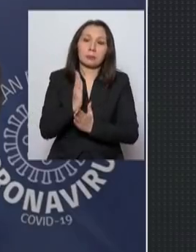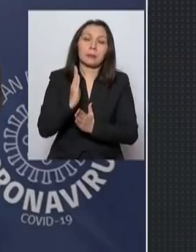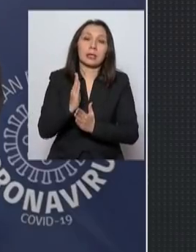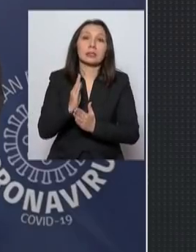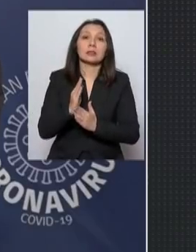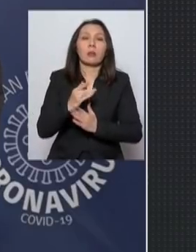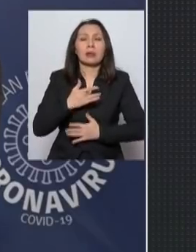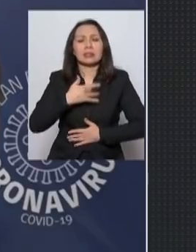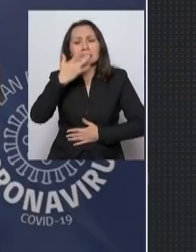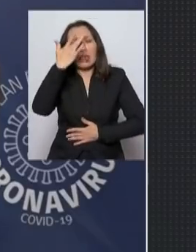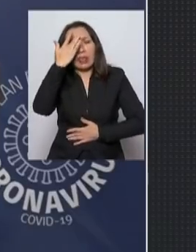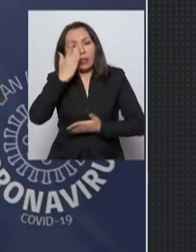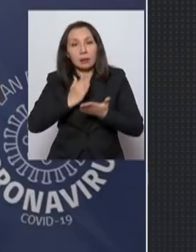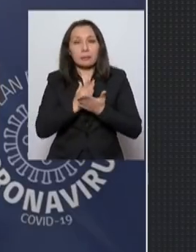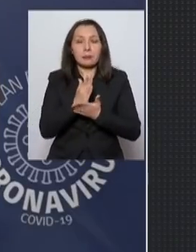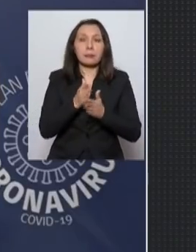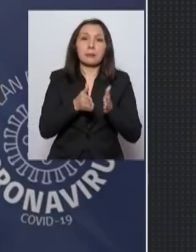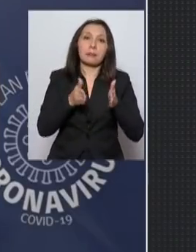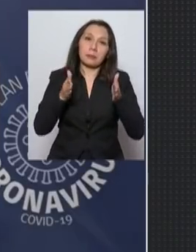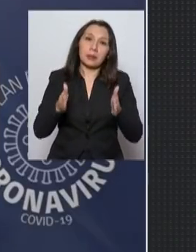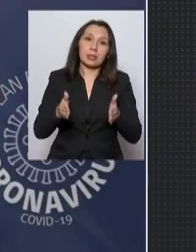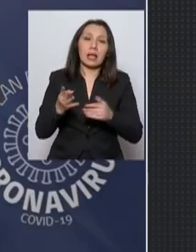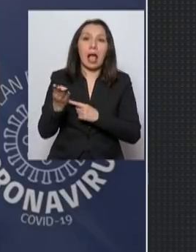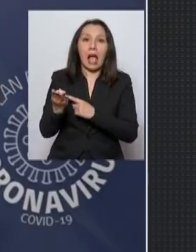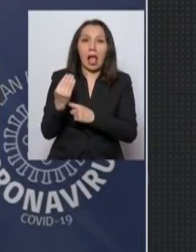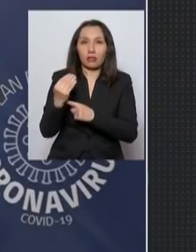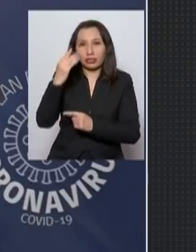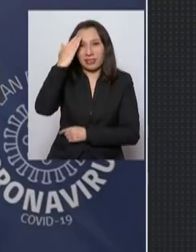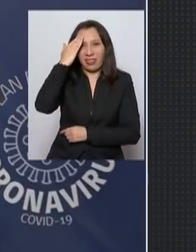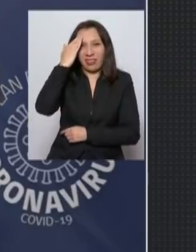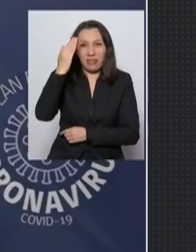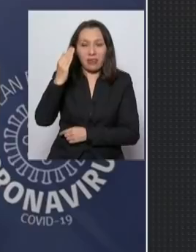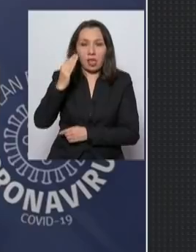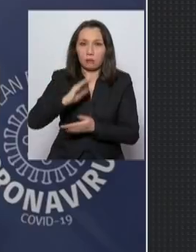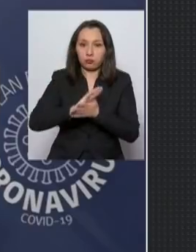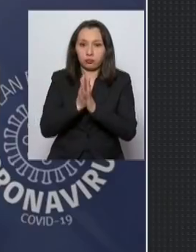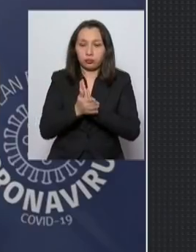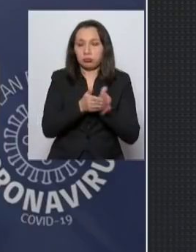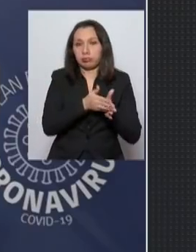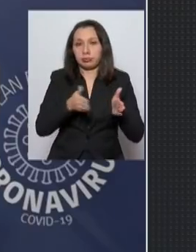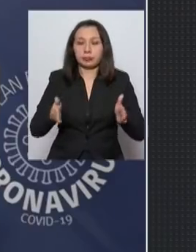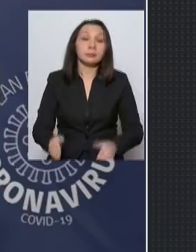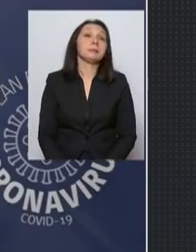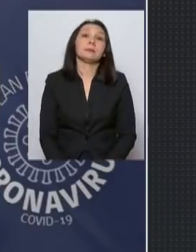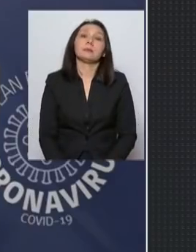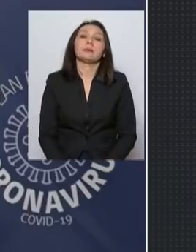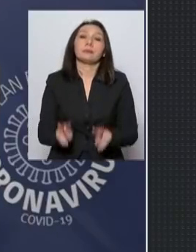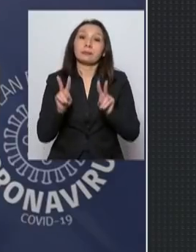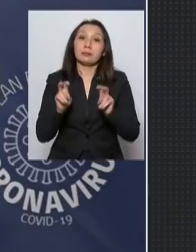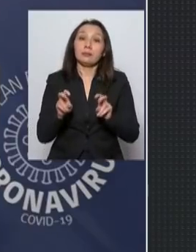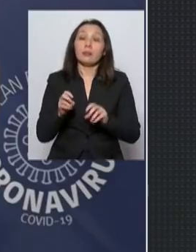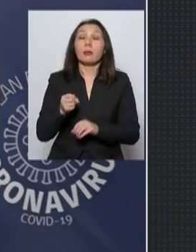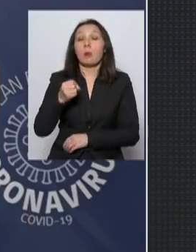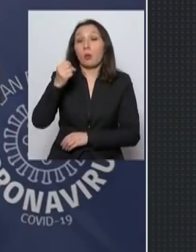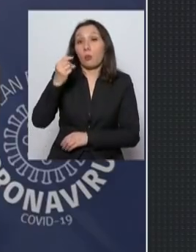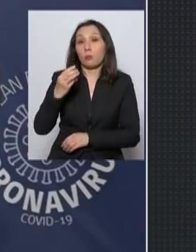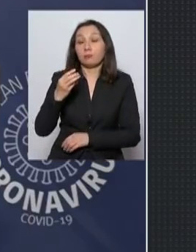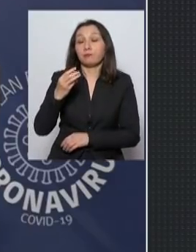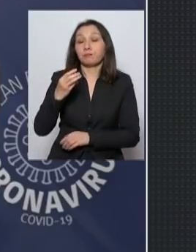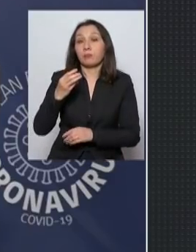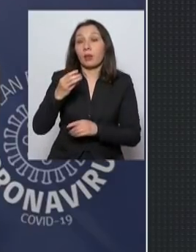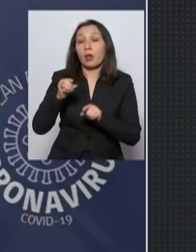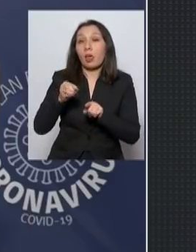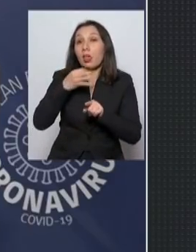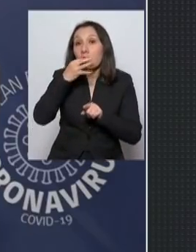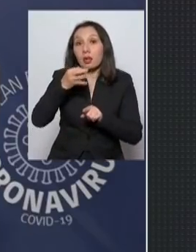el inicio de los síntomas por 14 días totales. En relación a la cuenta